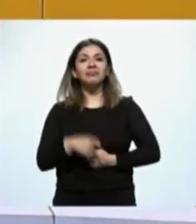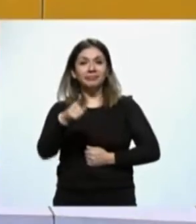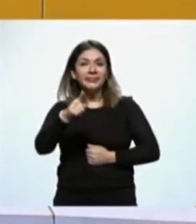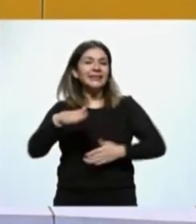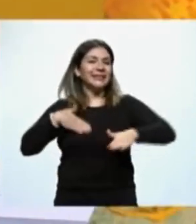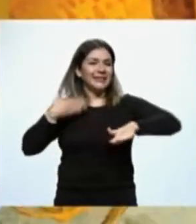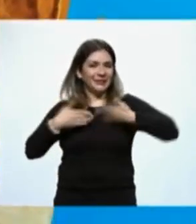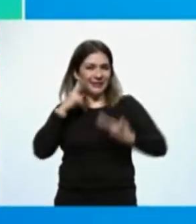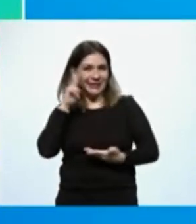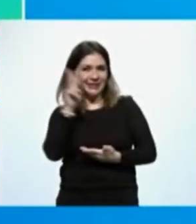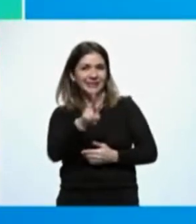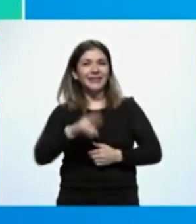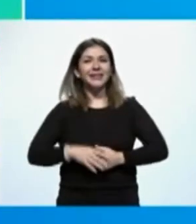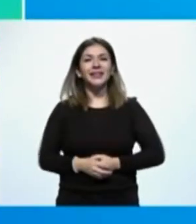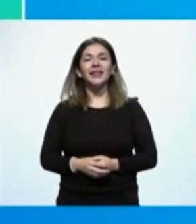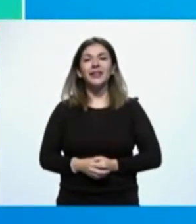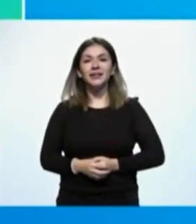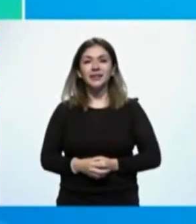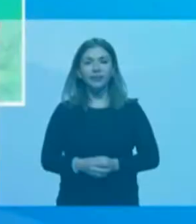¡Disfrútalos!